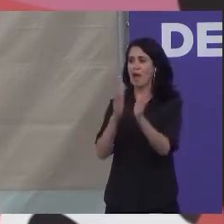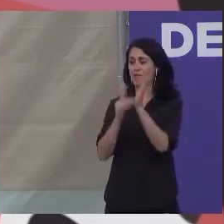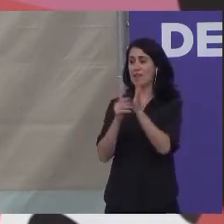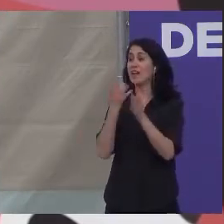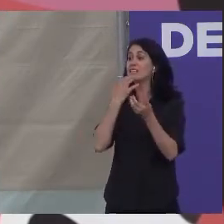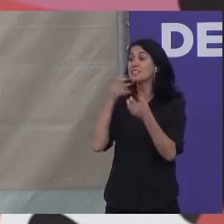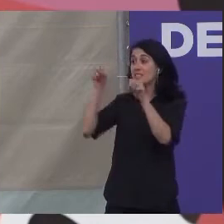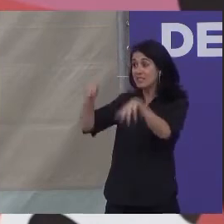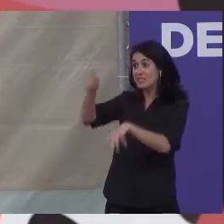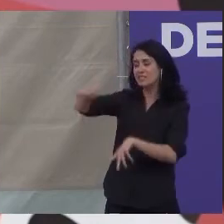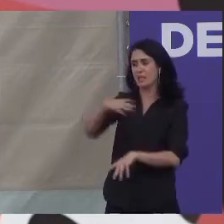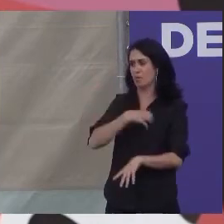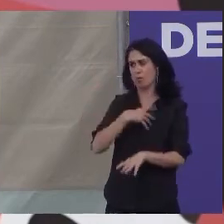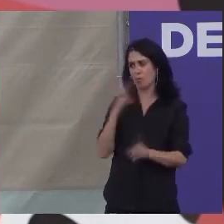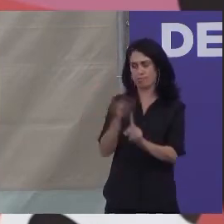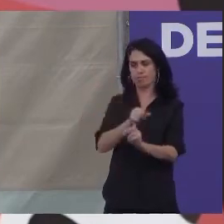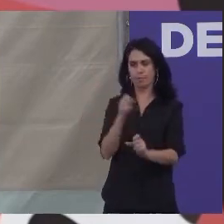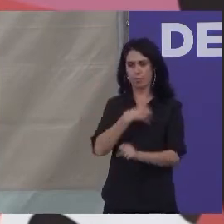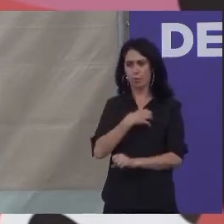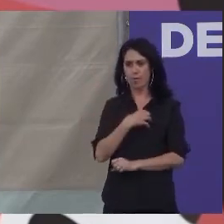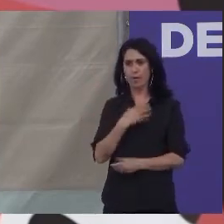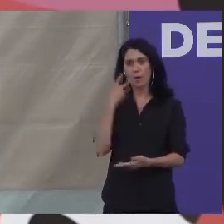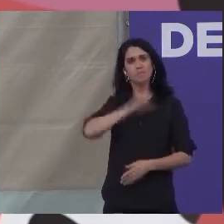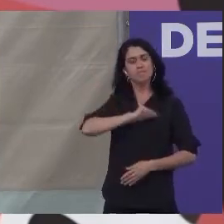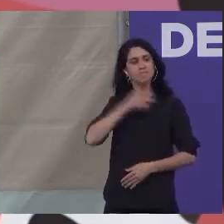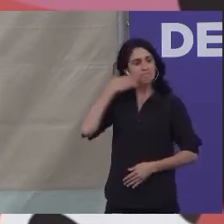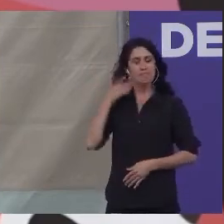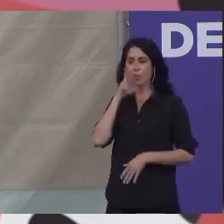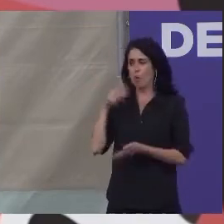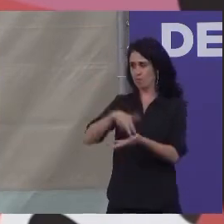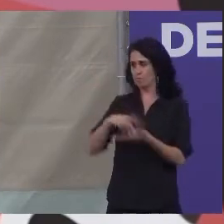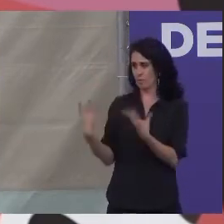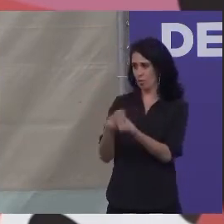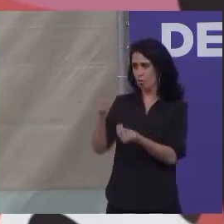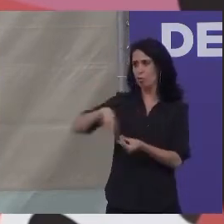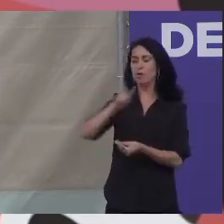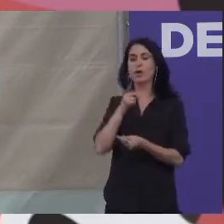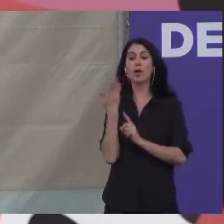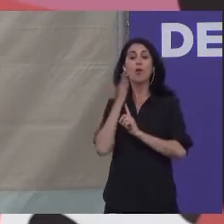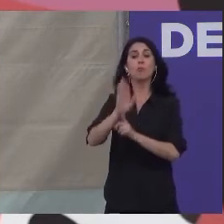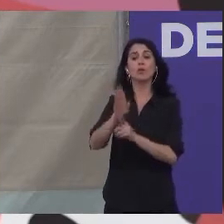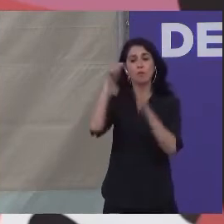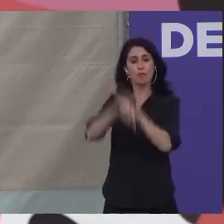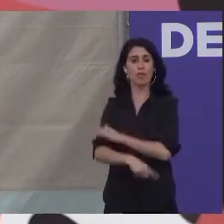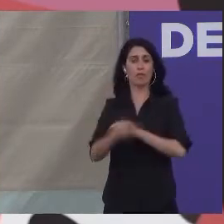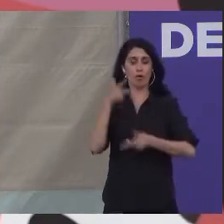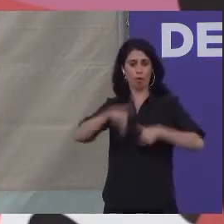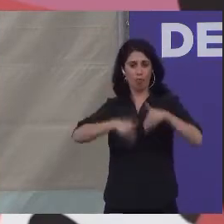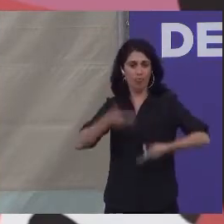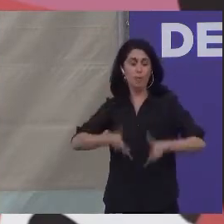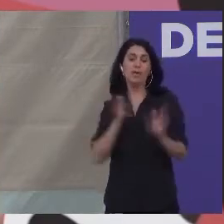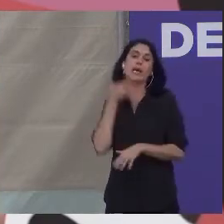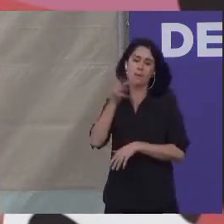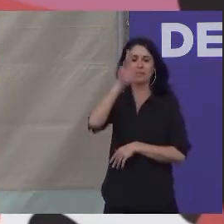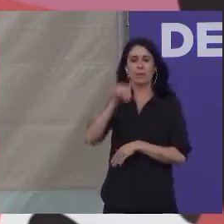Muchas gracias. Un honor estar así, amb todos vosaltres, como portavoz de Profundización Democrática y, por tanto, también de una marea para aprofundir el cambio de